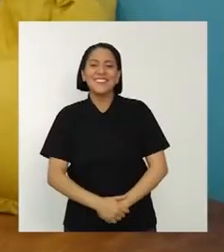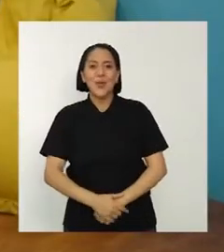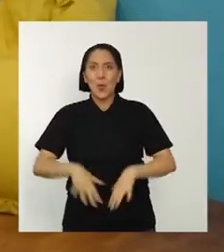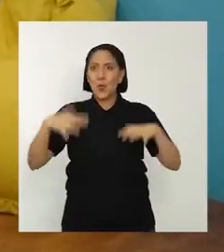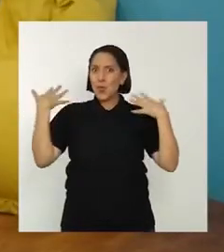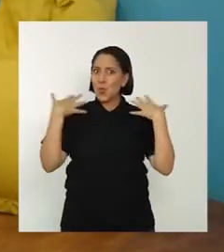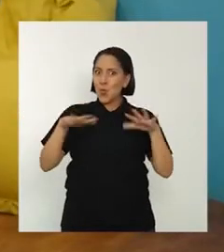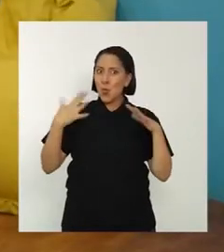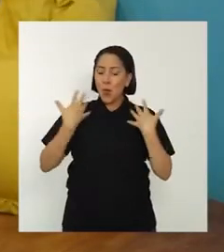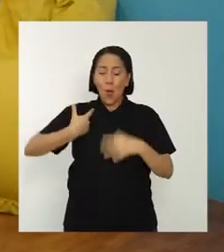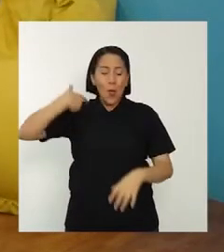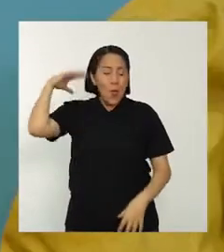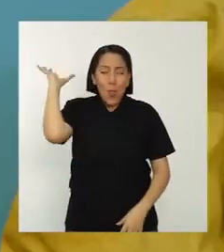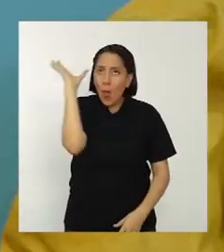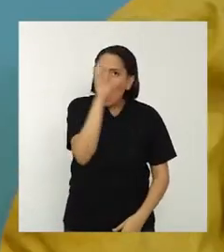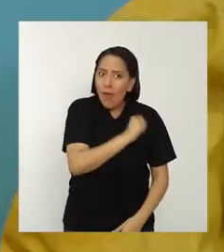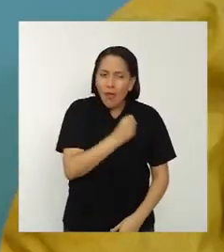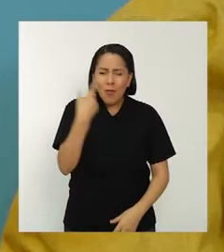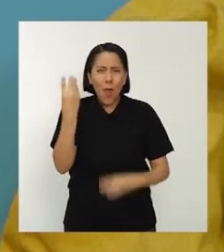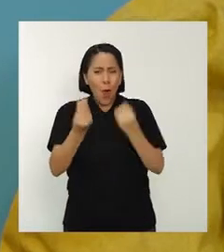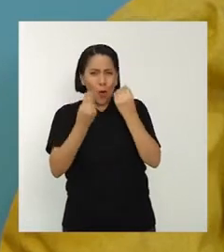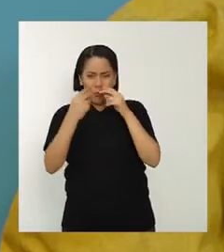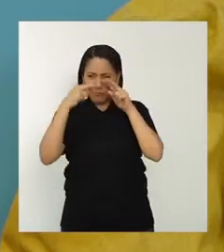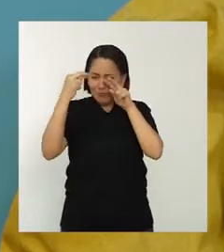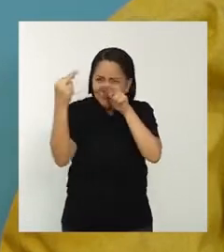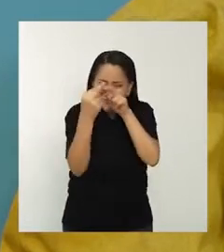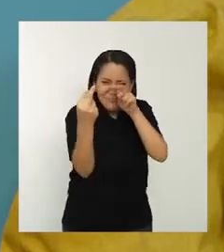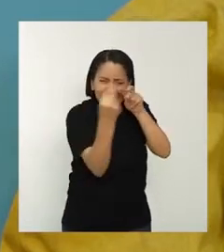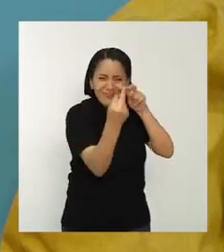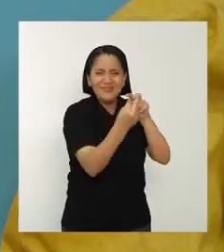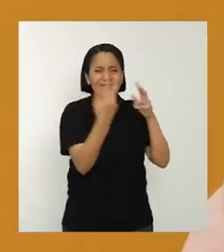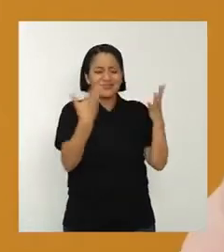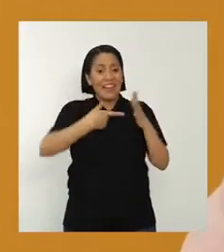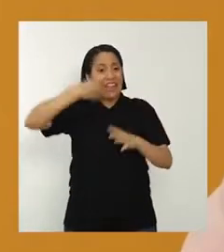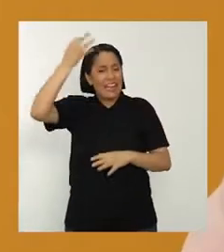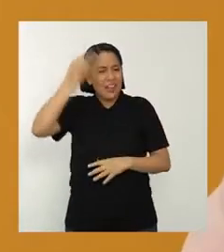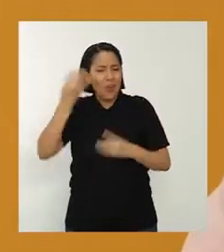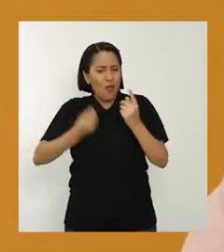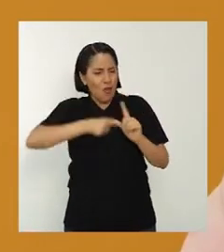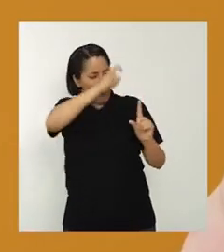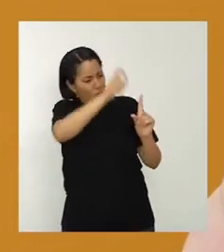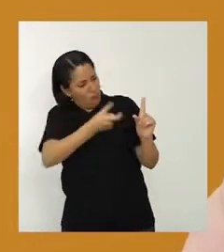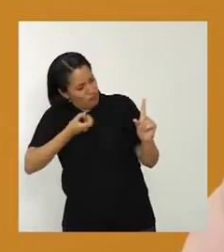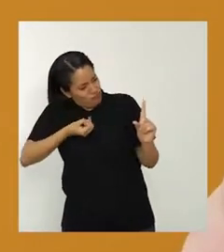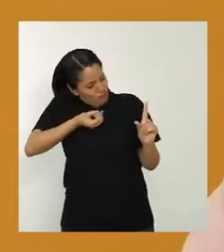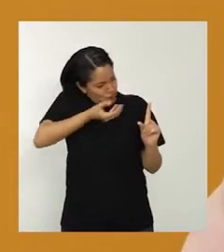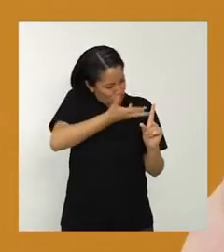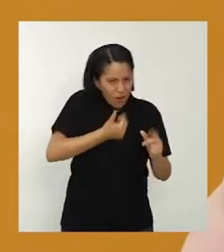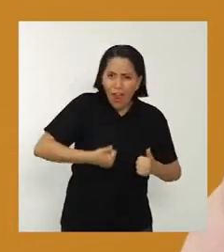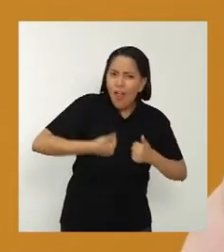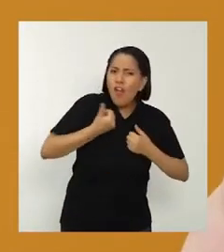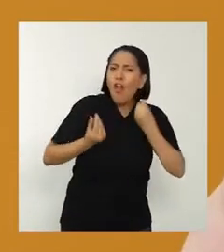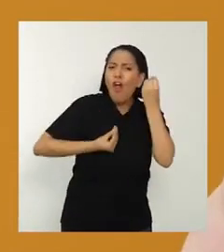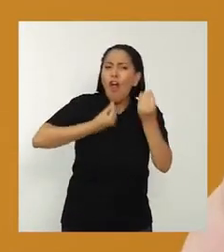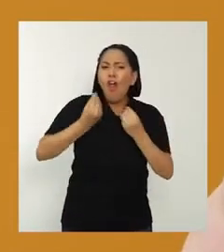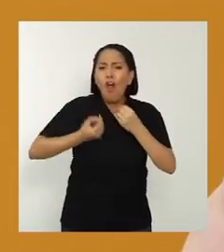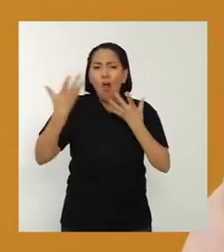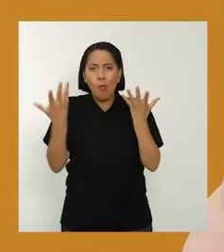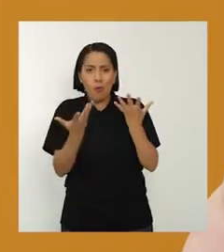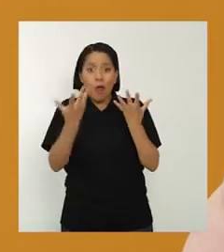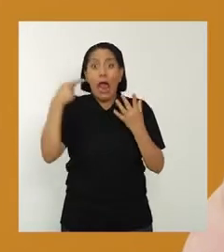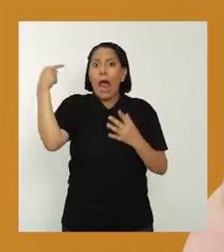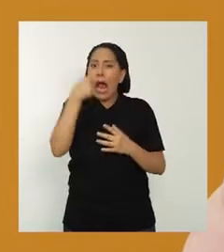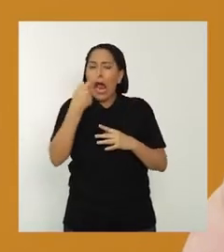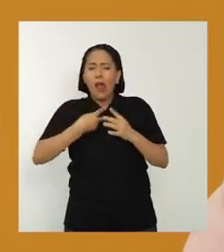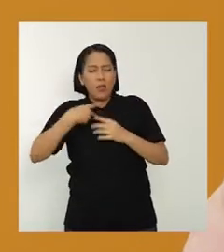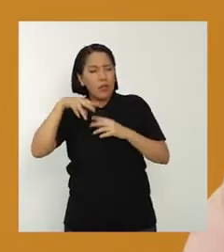¡Hola! ¡Wow! No me había percatado del detalle de la mirada. Creo que para que nuestros personajes tengan vida a través del